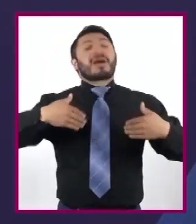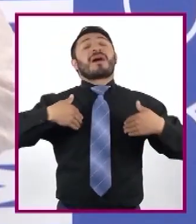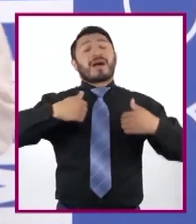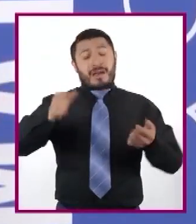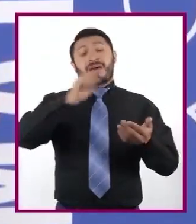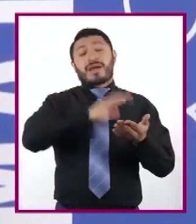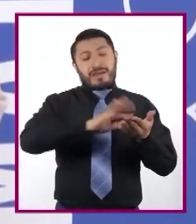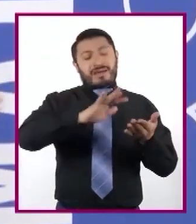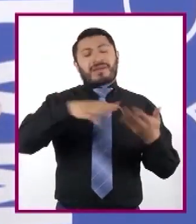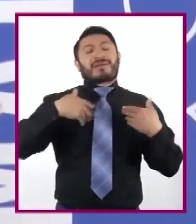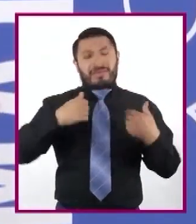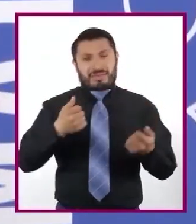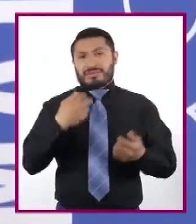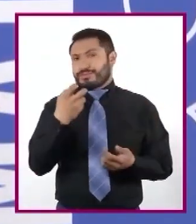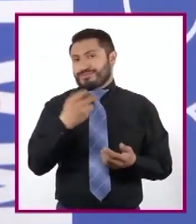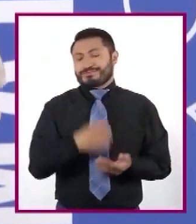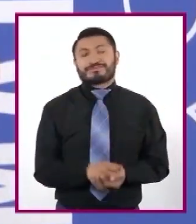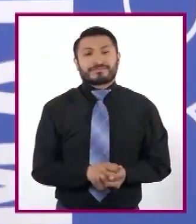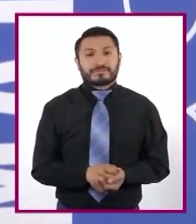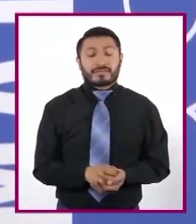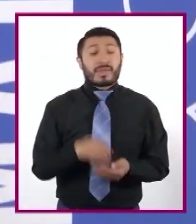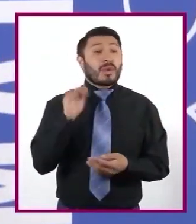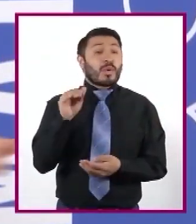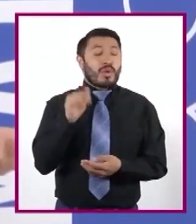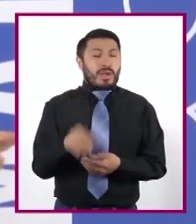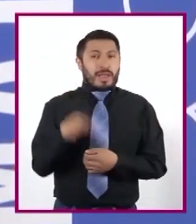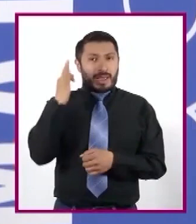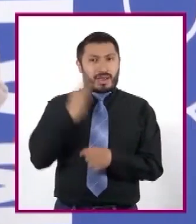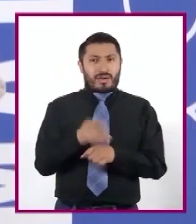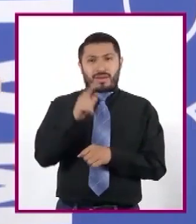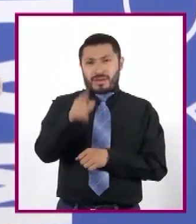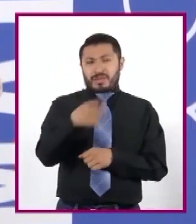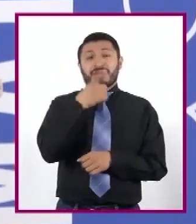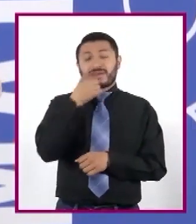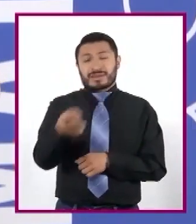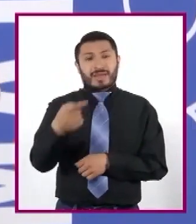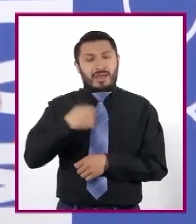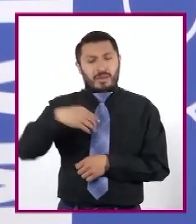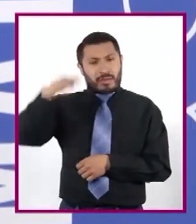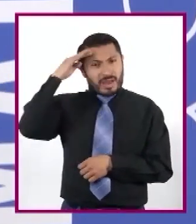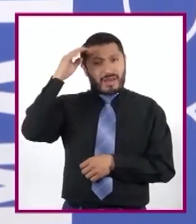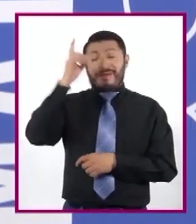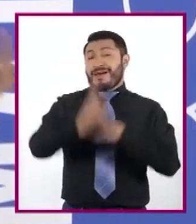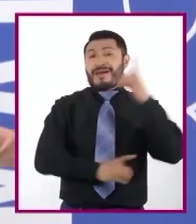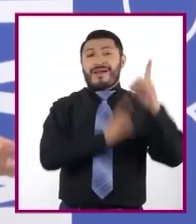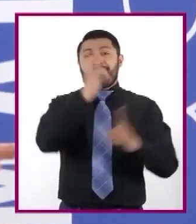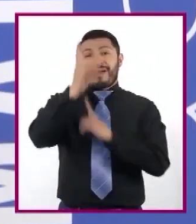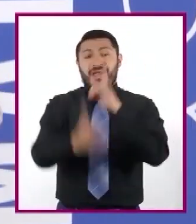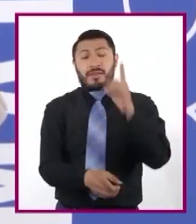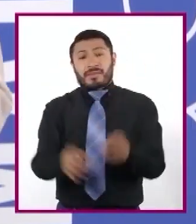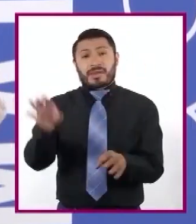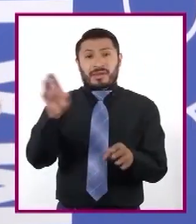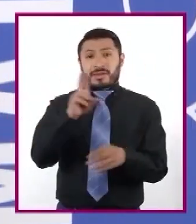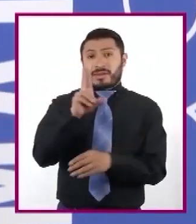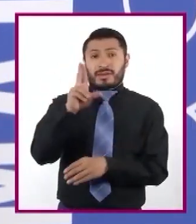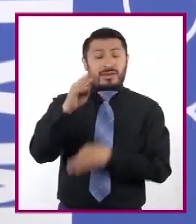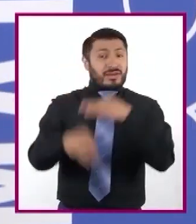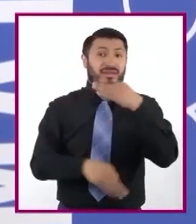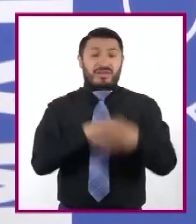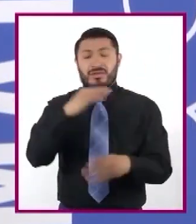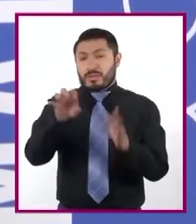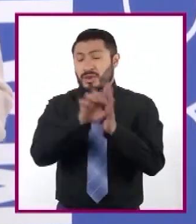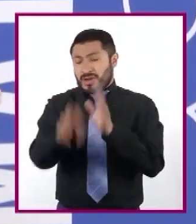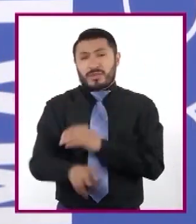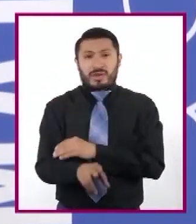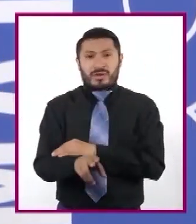transmitir. Profesor, mientras lo escuchaba pensaba en las crónicas de deportes en donde en lugar de decir todas las veces, por